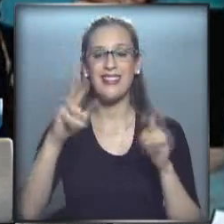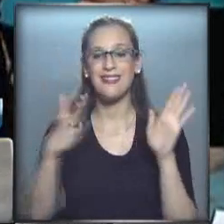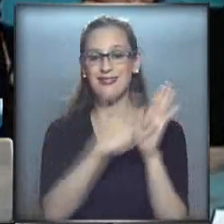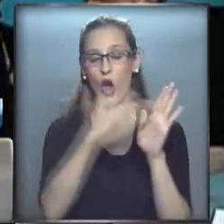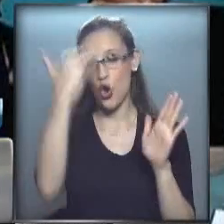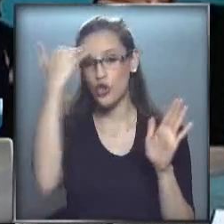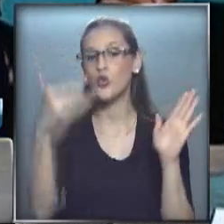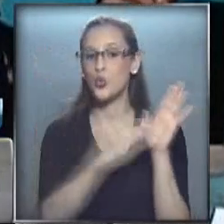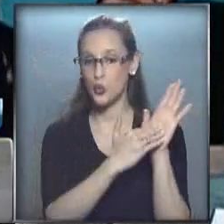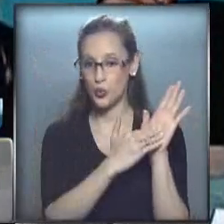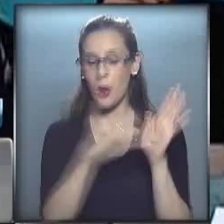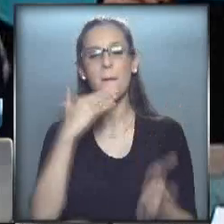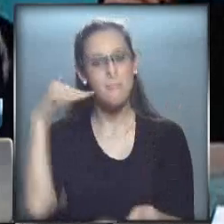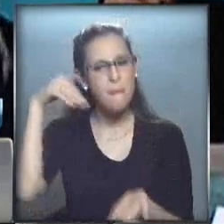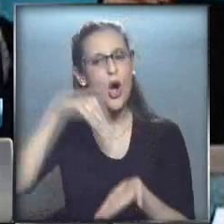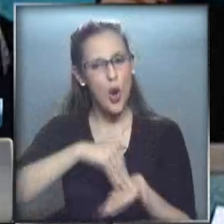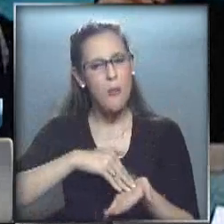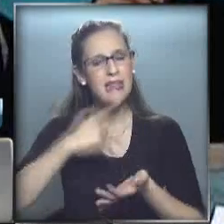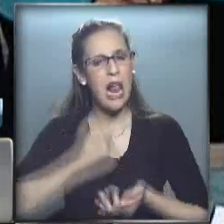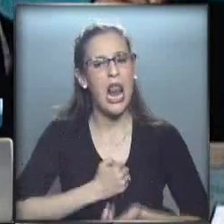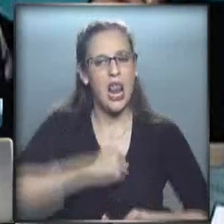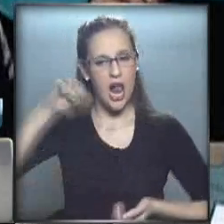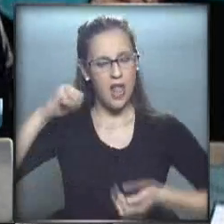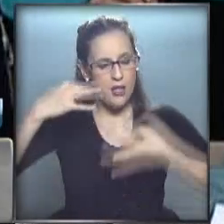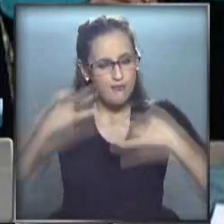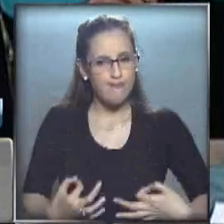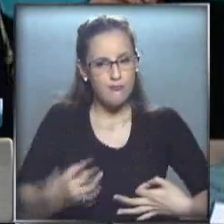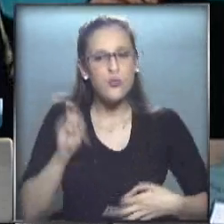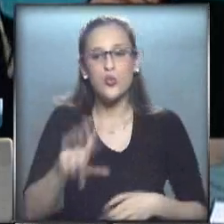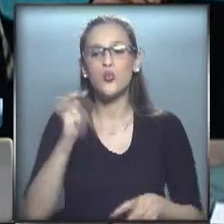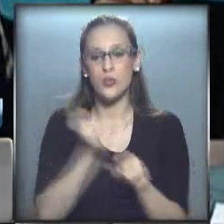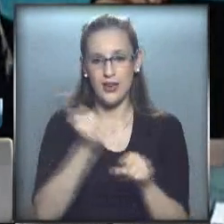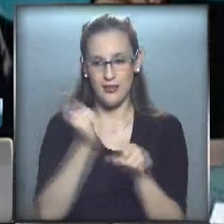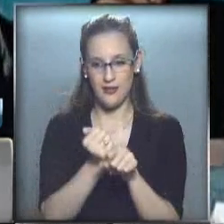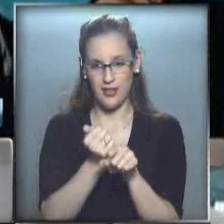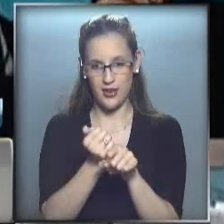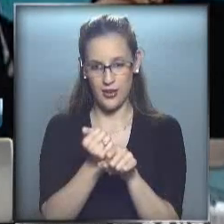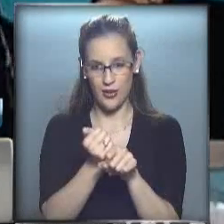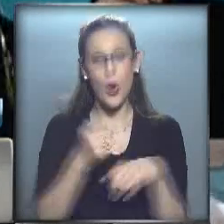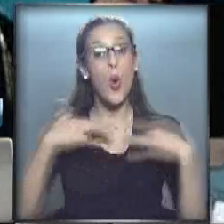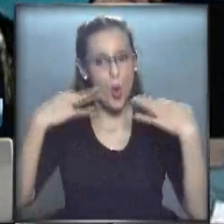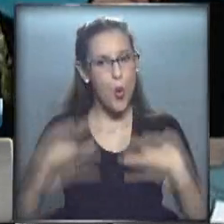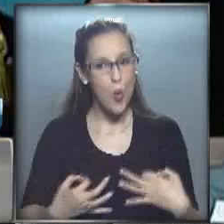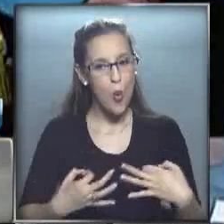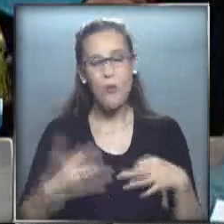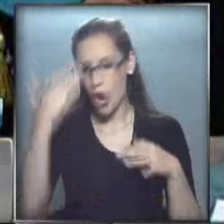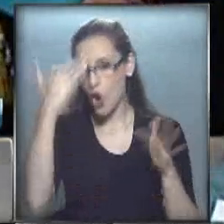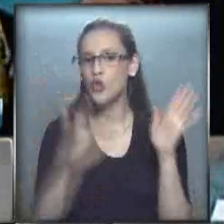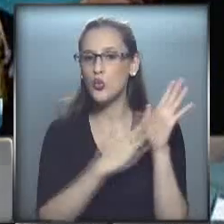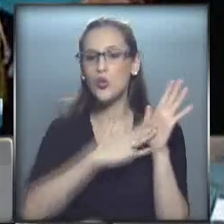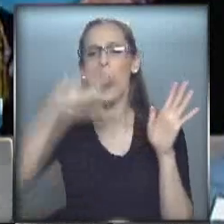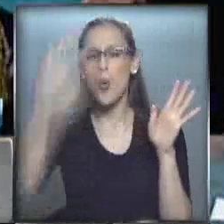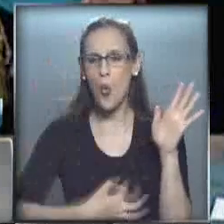Nacional, prometiendo desempeñar con lealtad y patriotismo los cargos que aceptan, cumpliendo y haciendo cumplir la Constitución de la